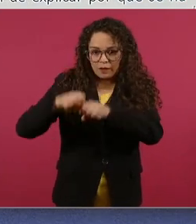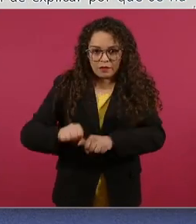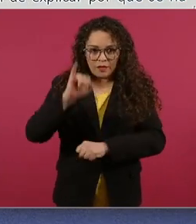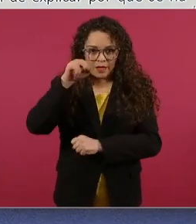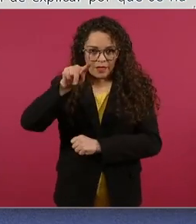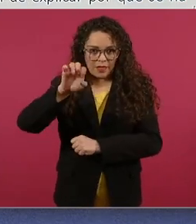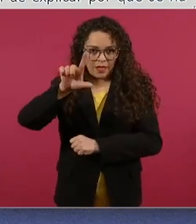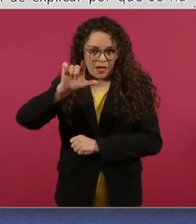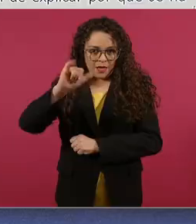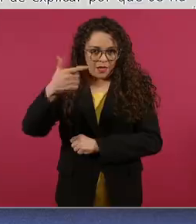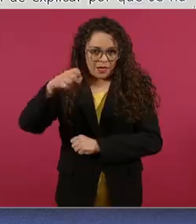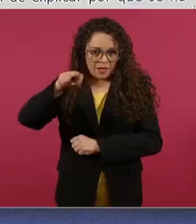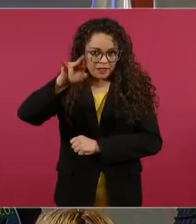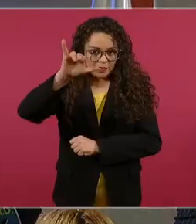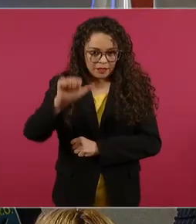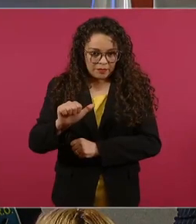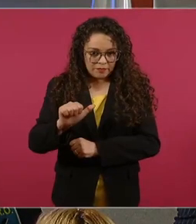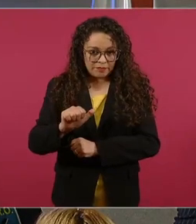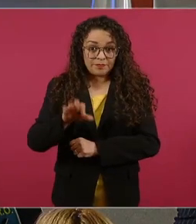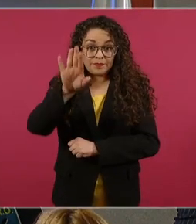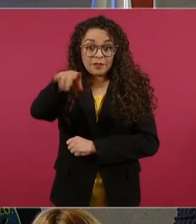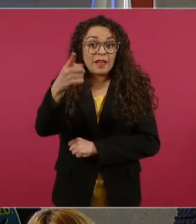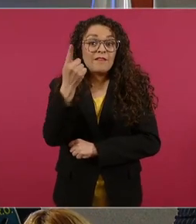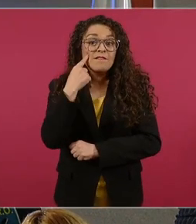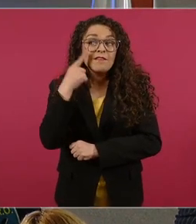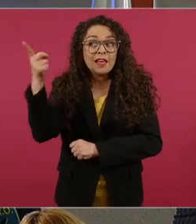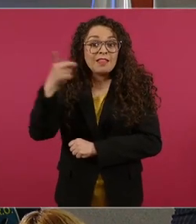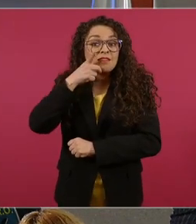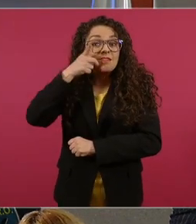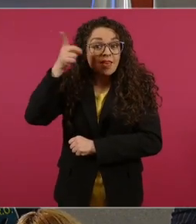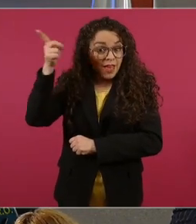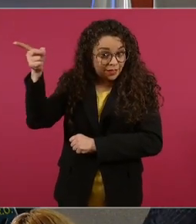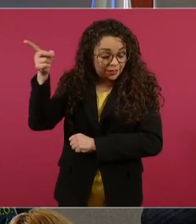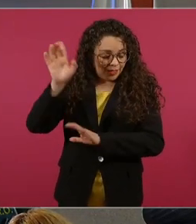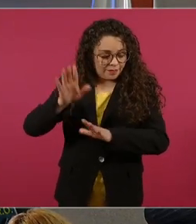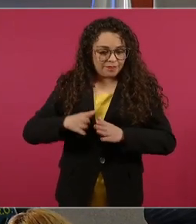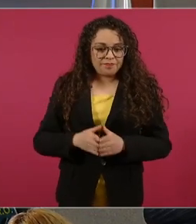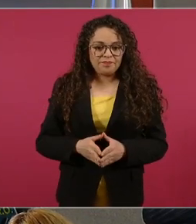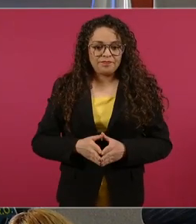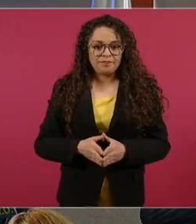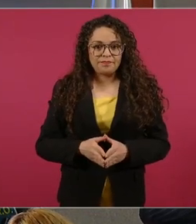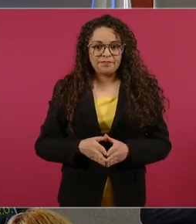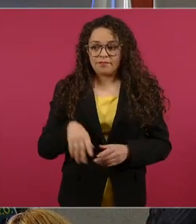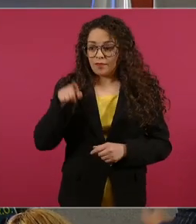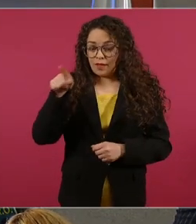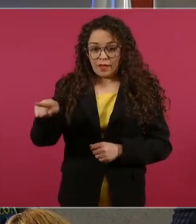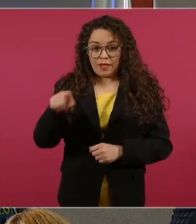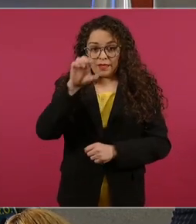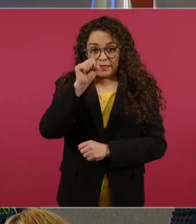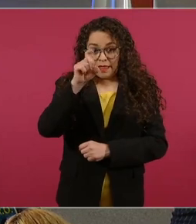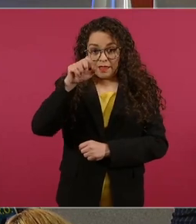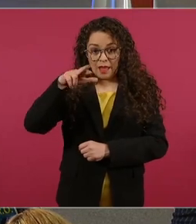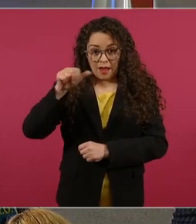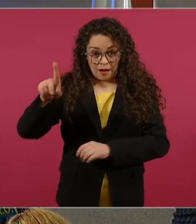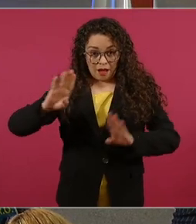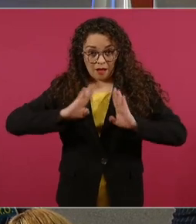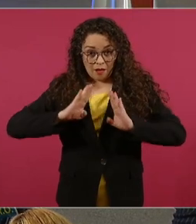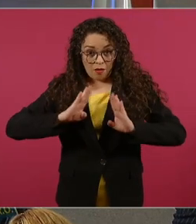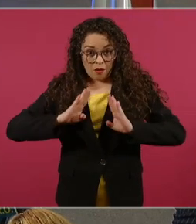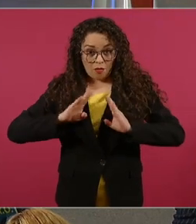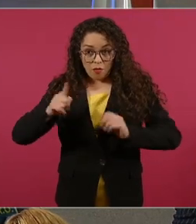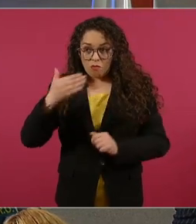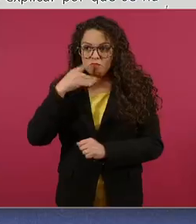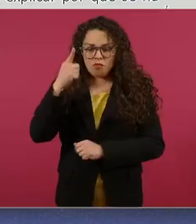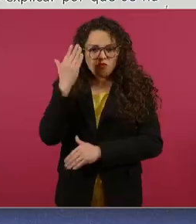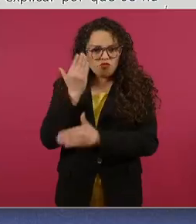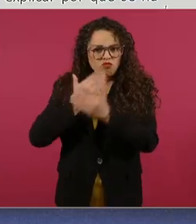Fíjense lo que dice. Su éxito pone al ejército, a la Sedena,